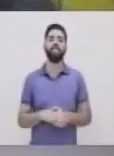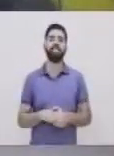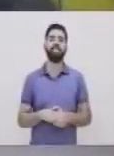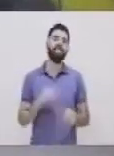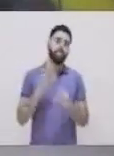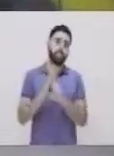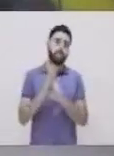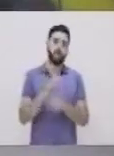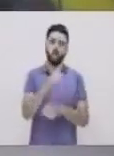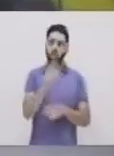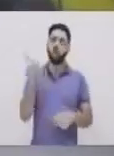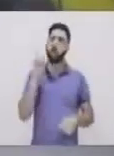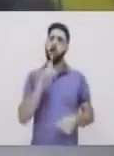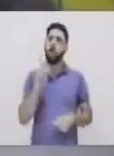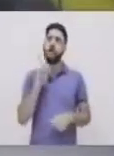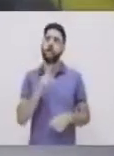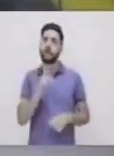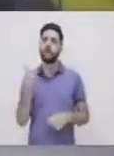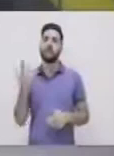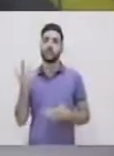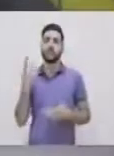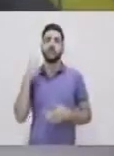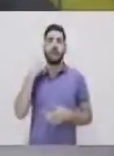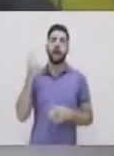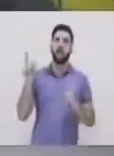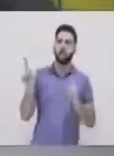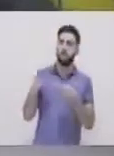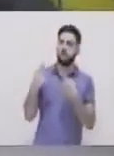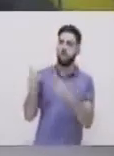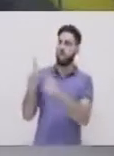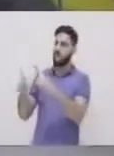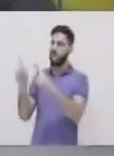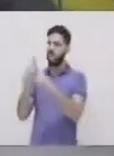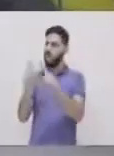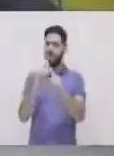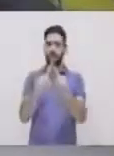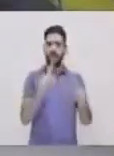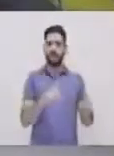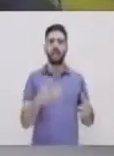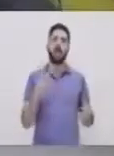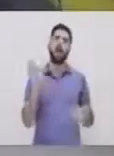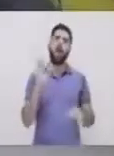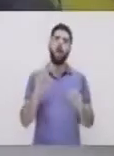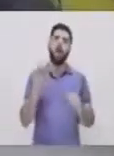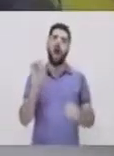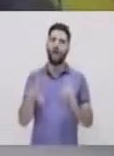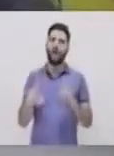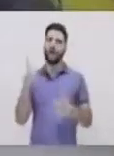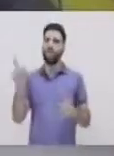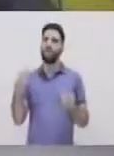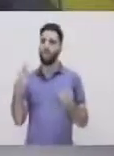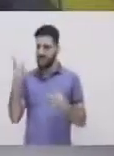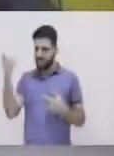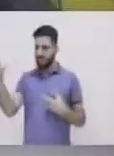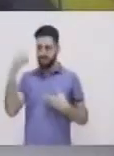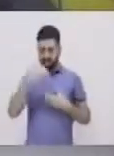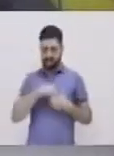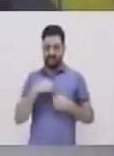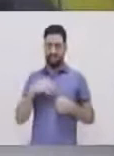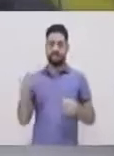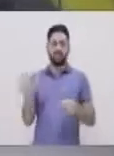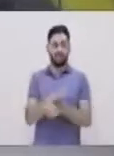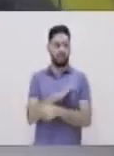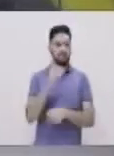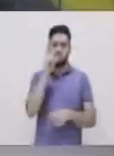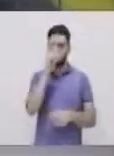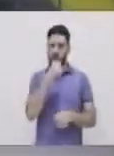puede que existan muchos jóvenes que escuchan cierto tipo de música que tal vez no les llena en realidad, basada